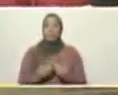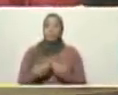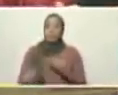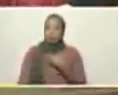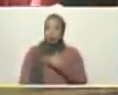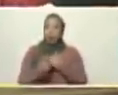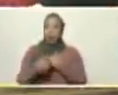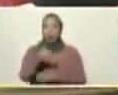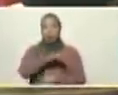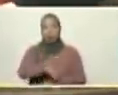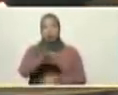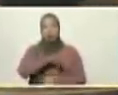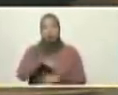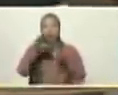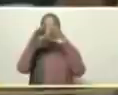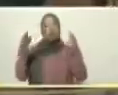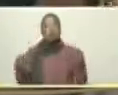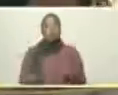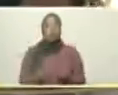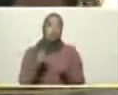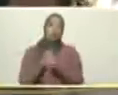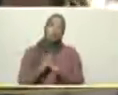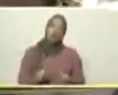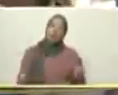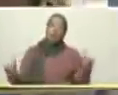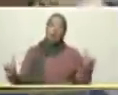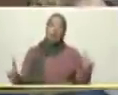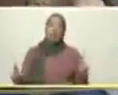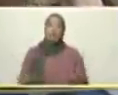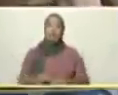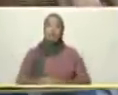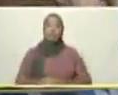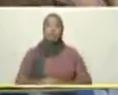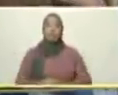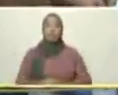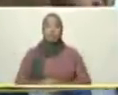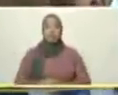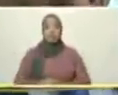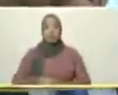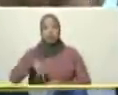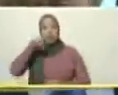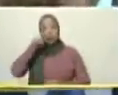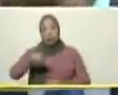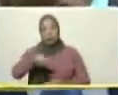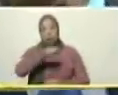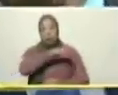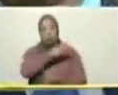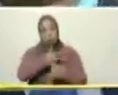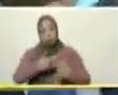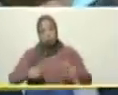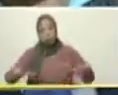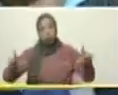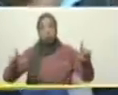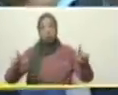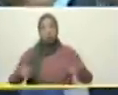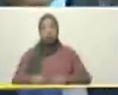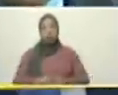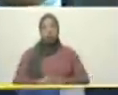el surgimiento de un mundo distinto, de un mundo multipolar, de un mundo pluricéntrico. Yo quisiera